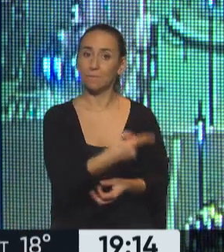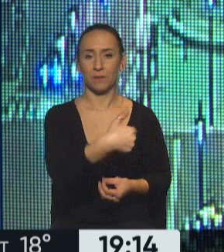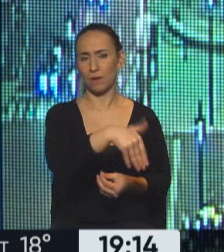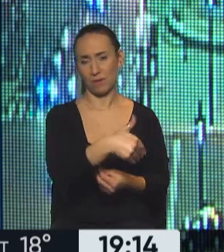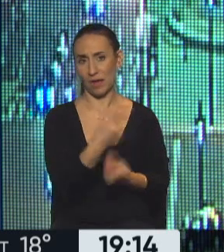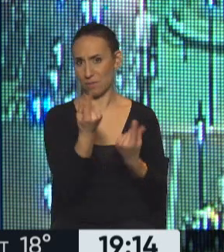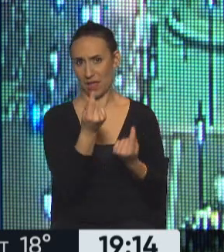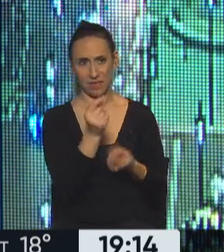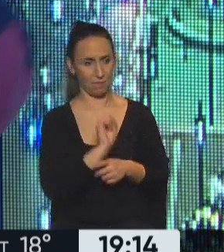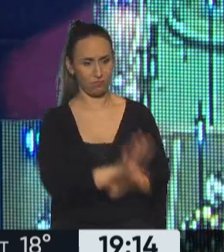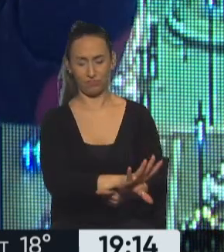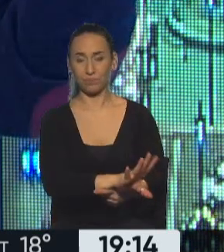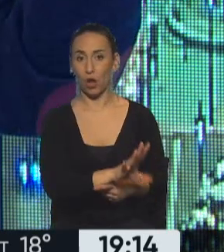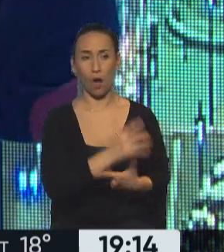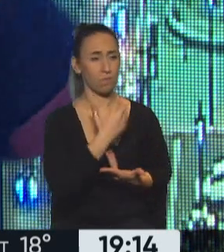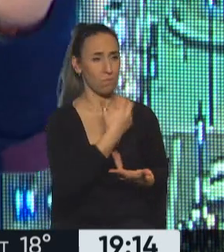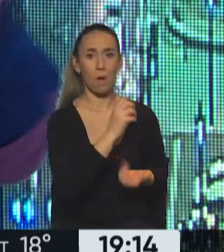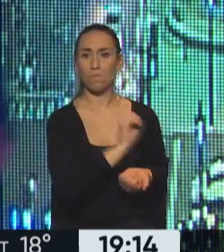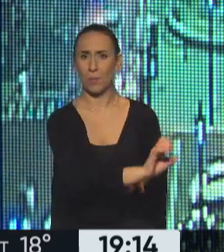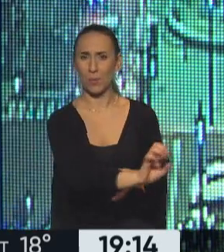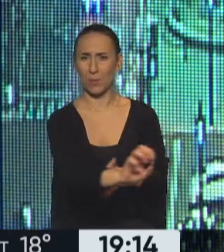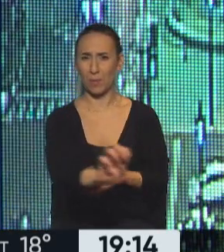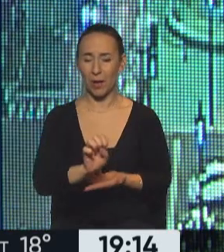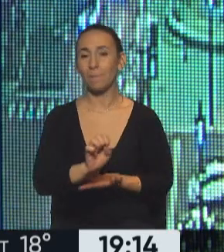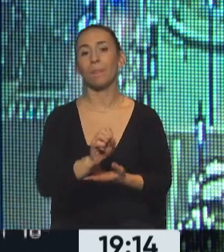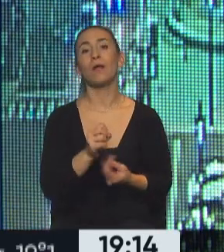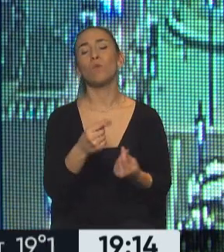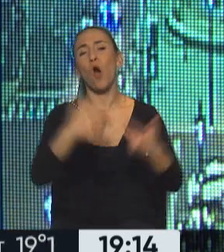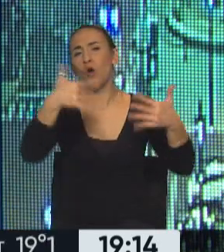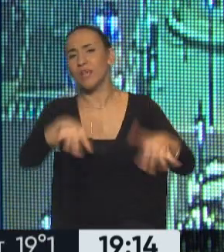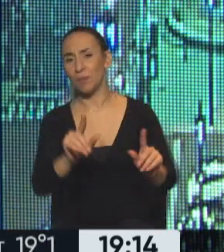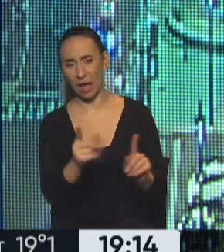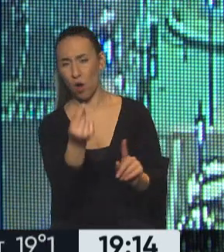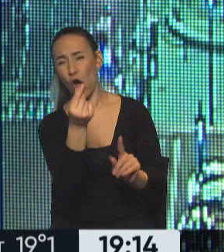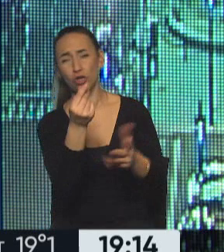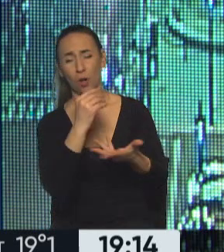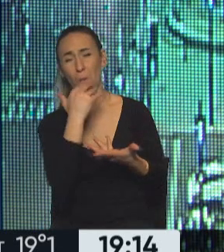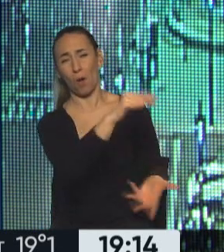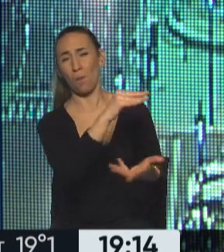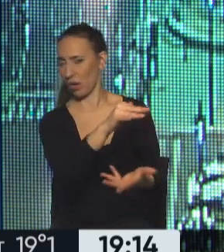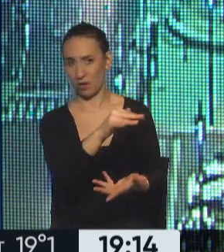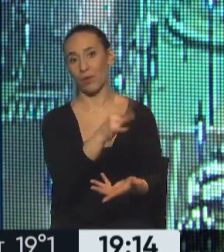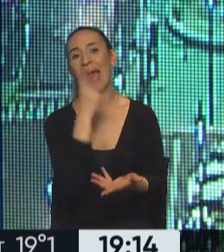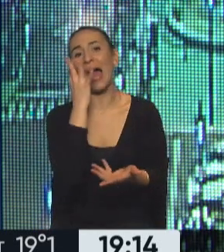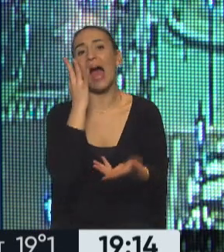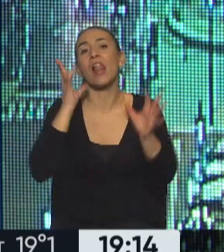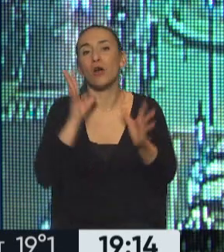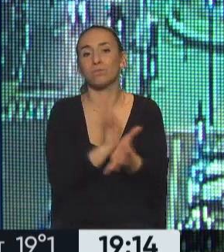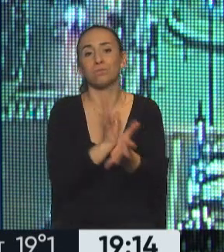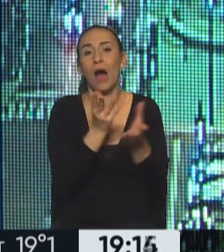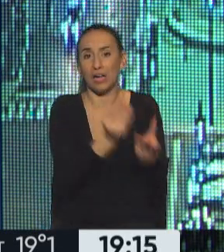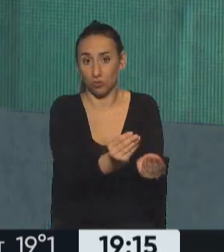masiva. No hay que esperar cosas gigantescas, pero sí va a haber... Una circulación. No, va a haber una ayuda seguro, porque